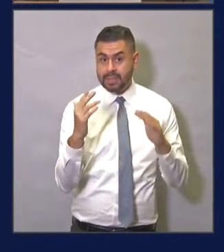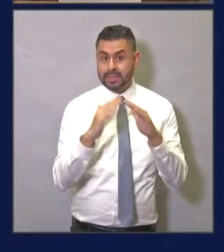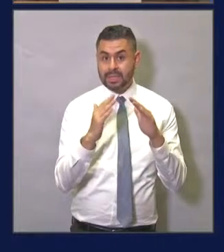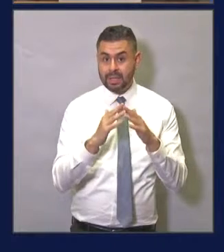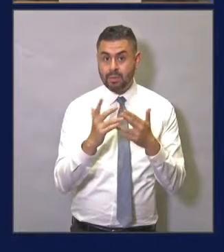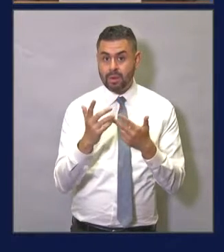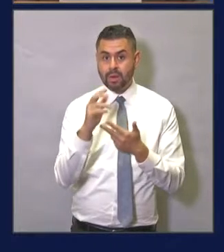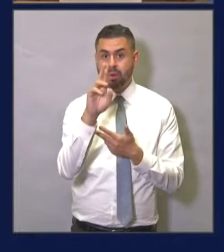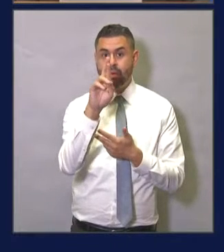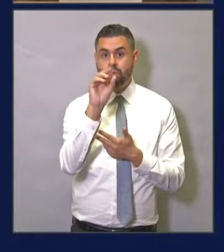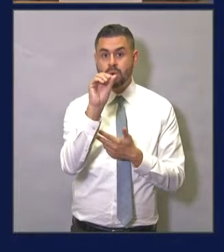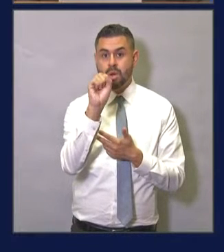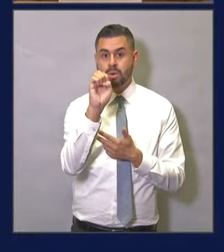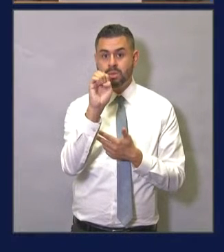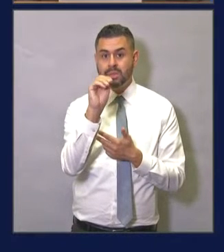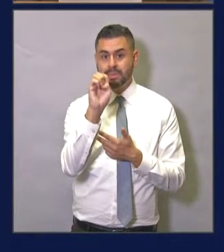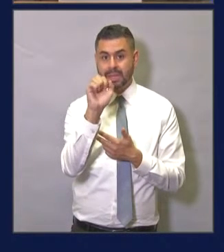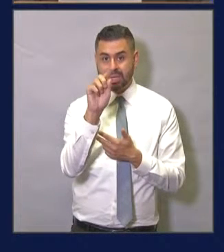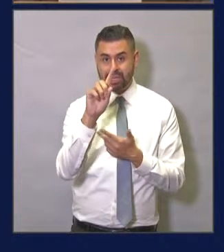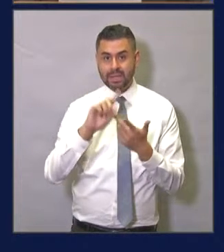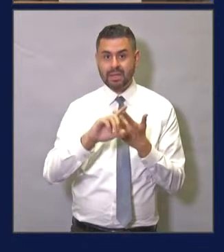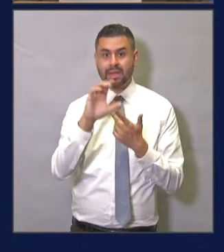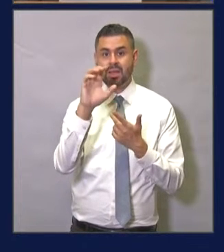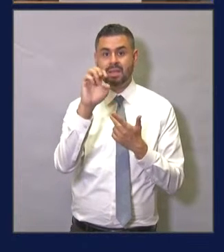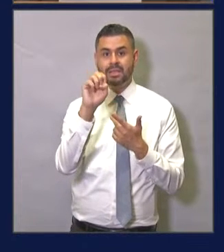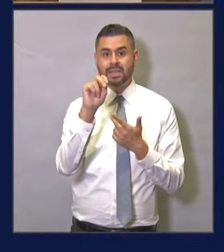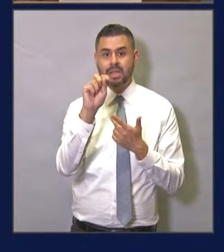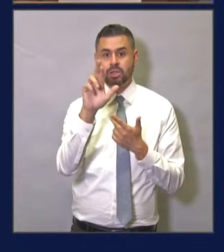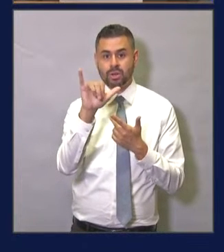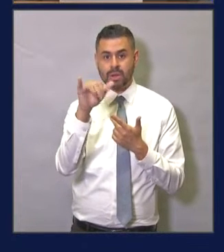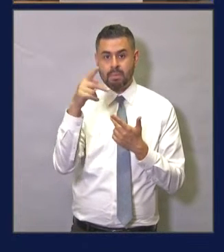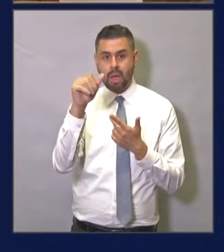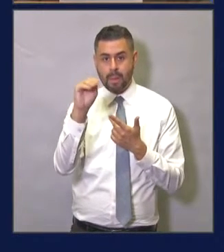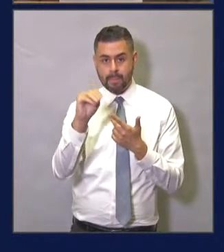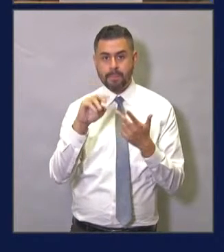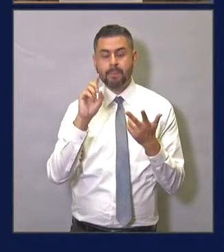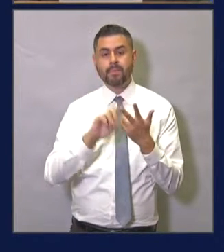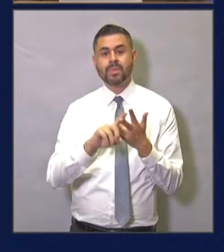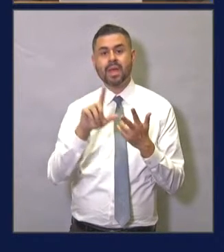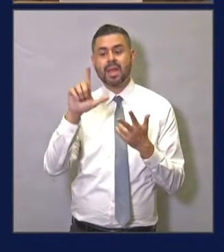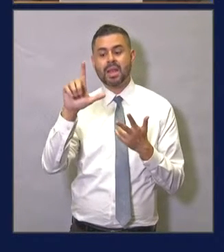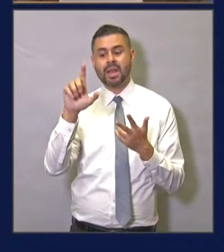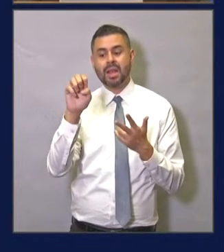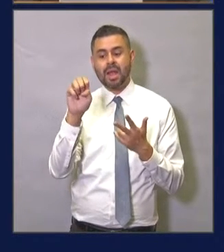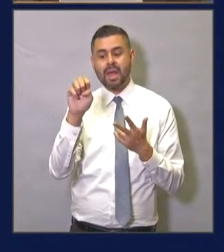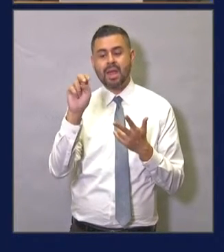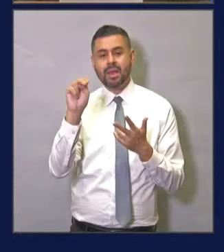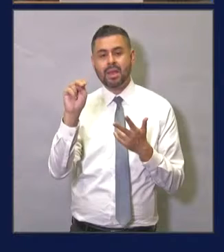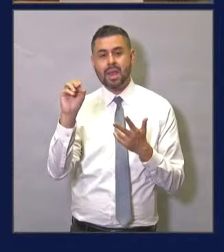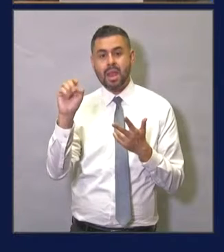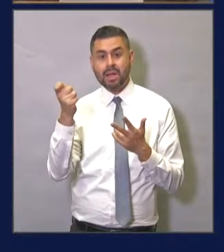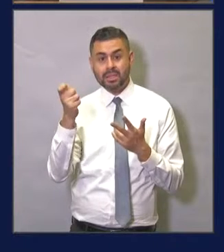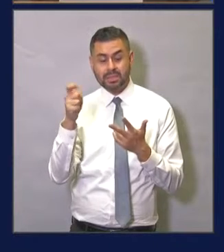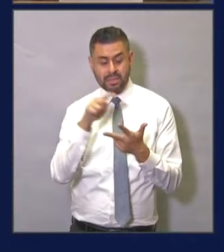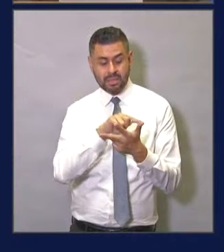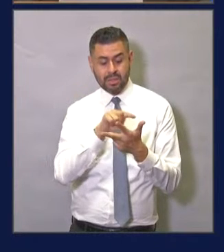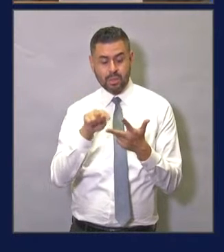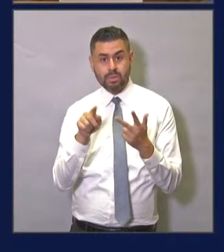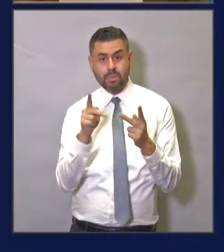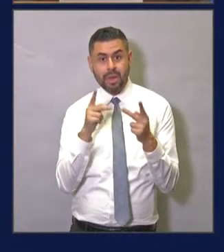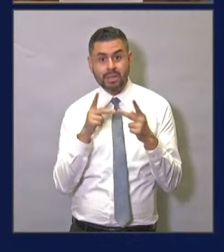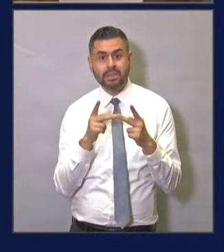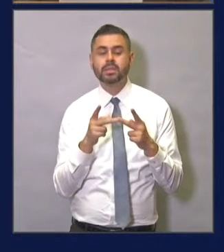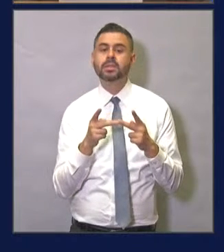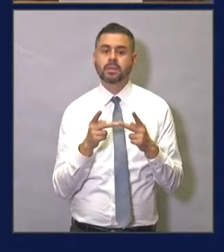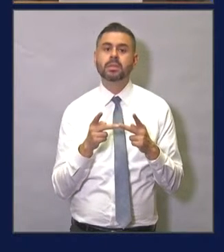la ciudad de Rosemead, Century Palms Cove y el área de Lenox, han experimentado un aumento